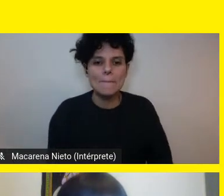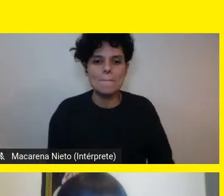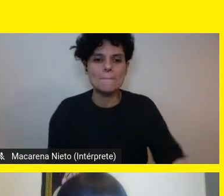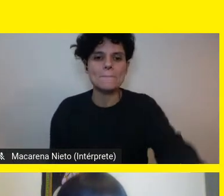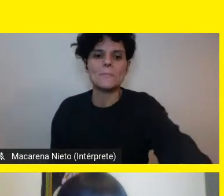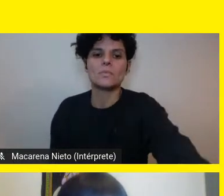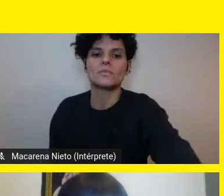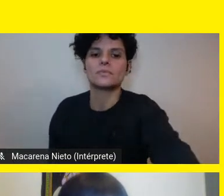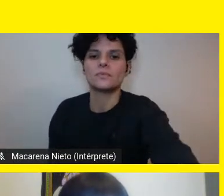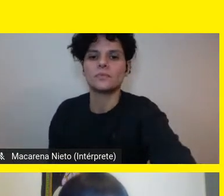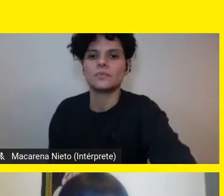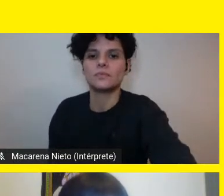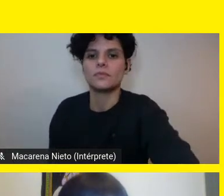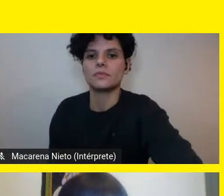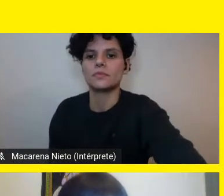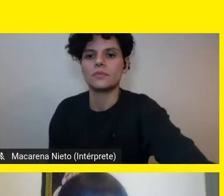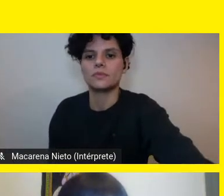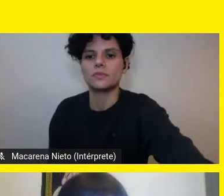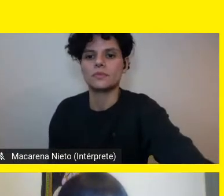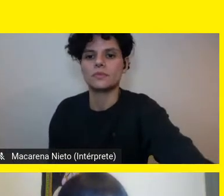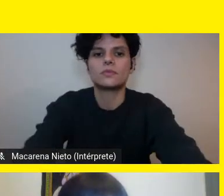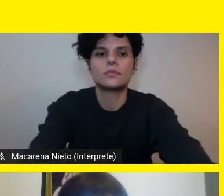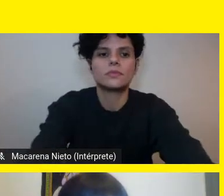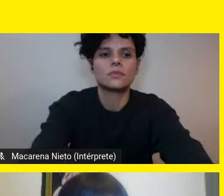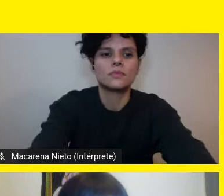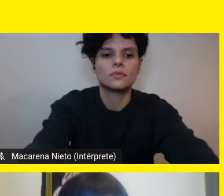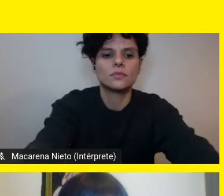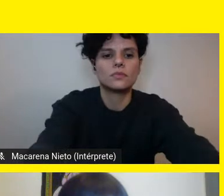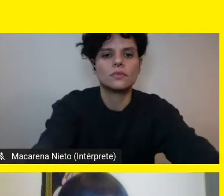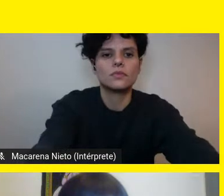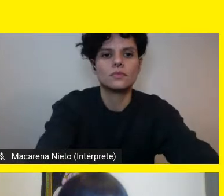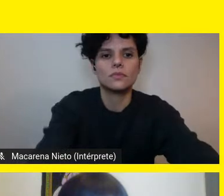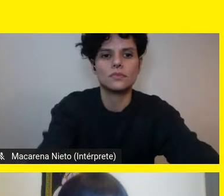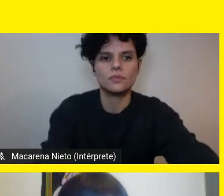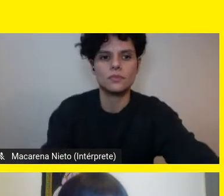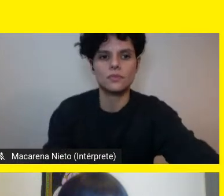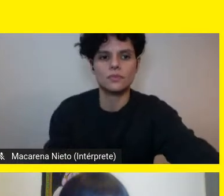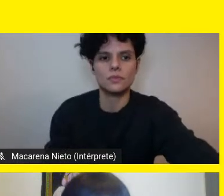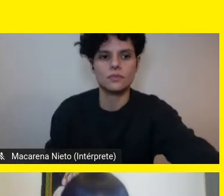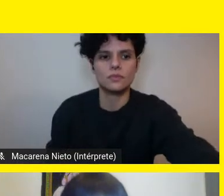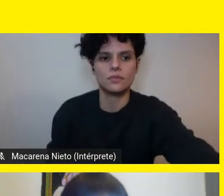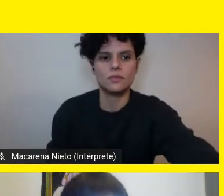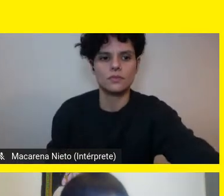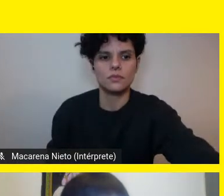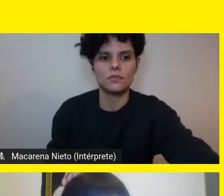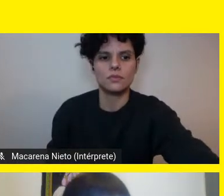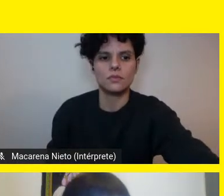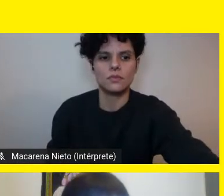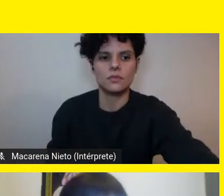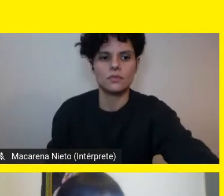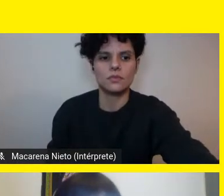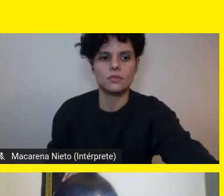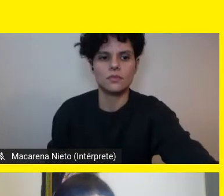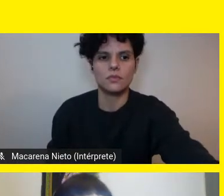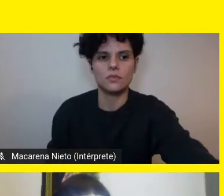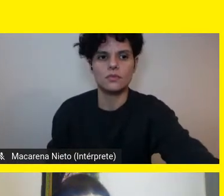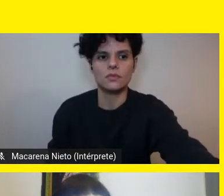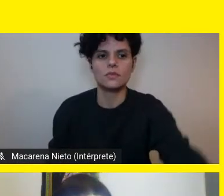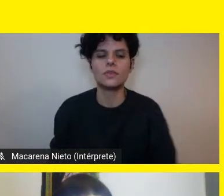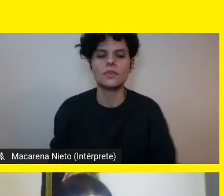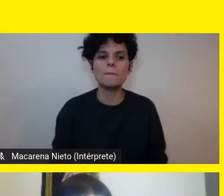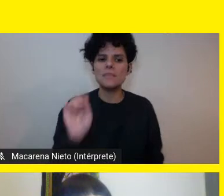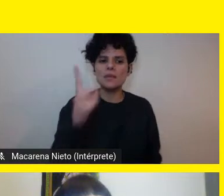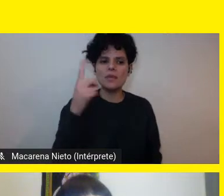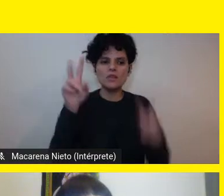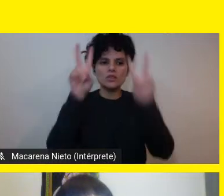Es interesante la pregunta porque, bueno, tiene distintas dimensiones. La primera de ellas tiene que ver con este doble estándar de